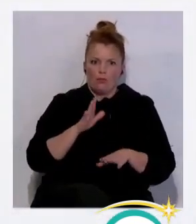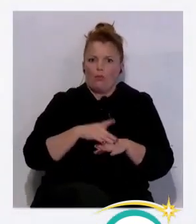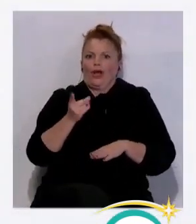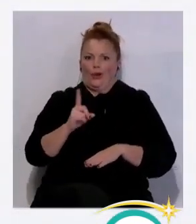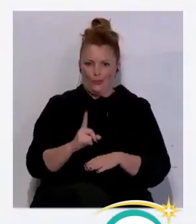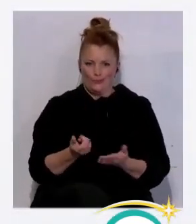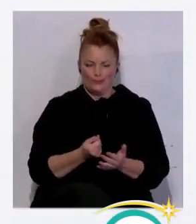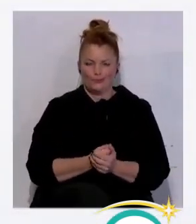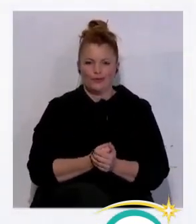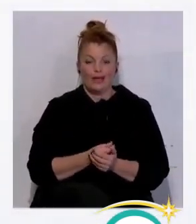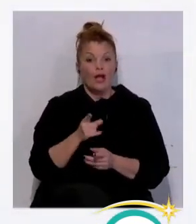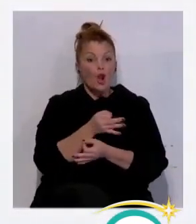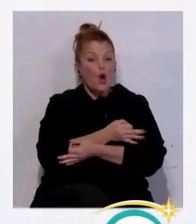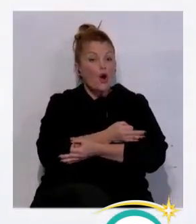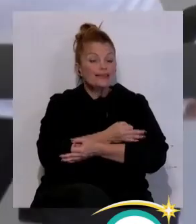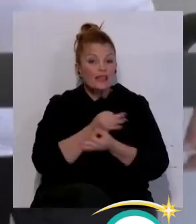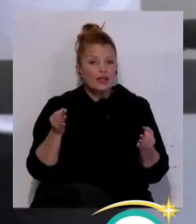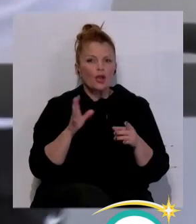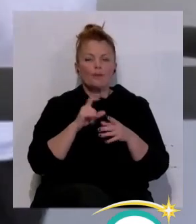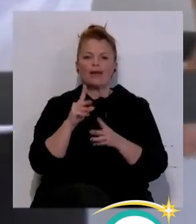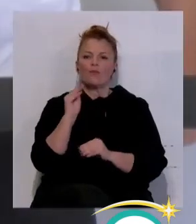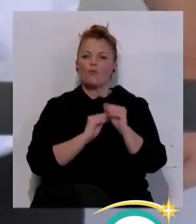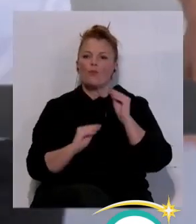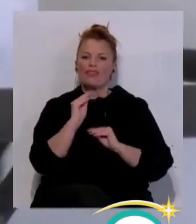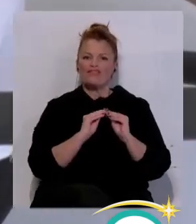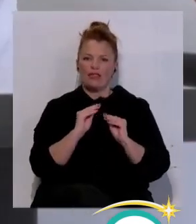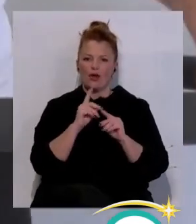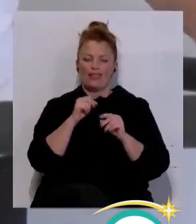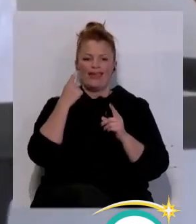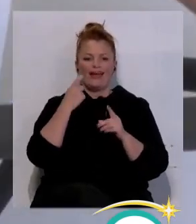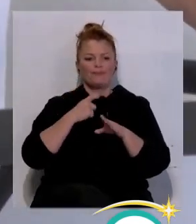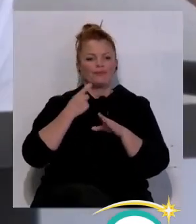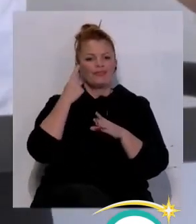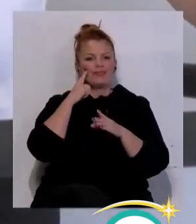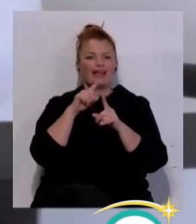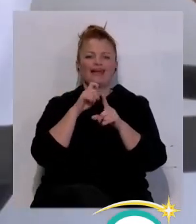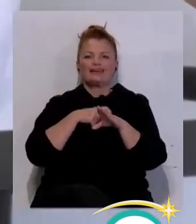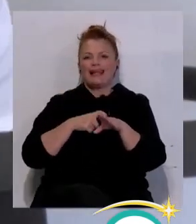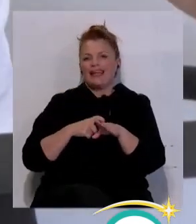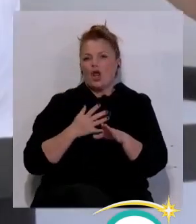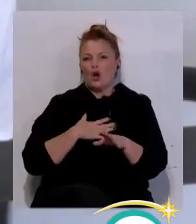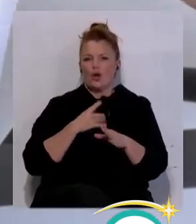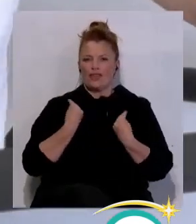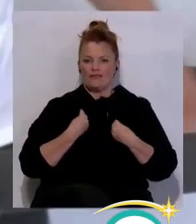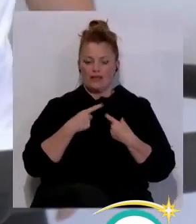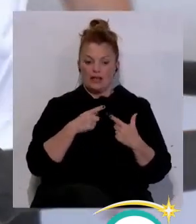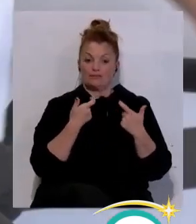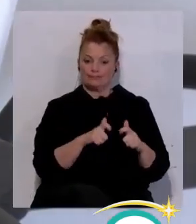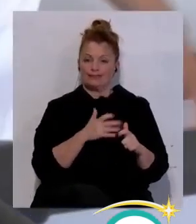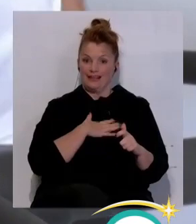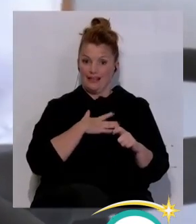normalidad. Lo esencial es la modificación del estilo de vida. Esa es una función que tenemos aquí en la unidad y